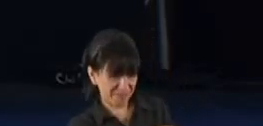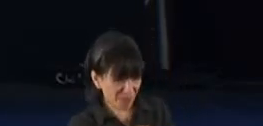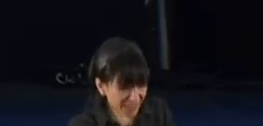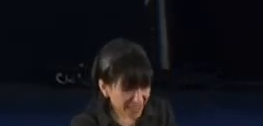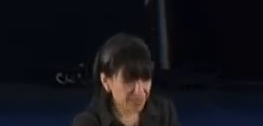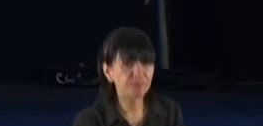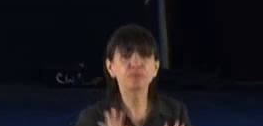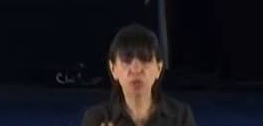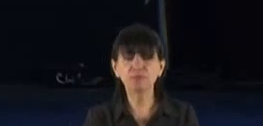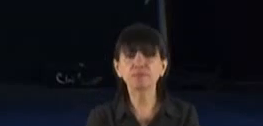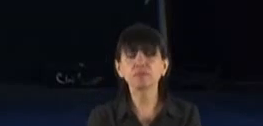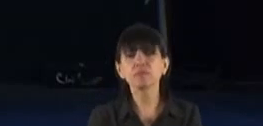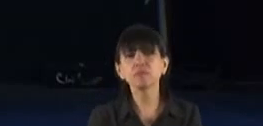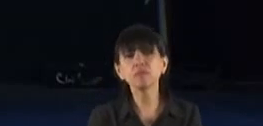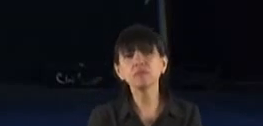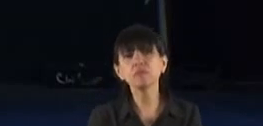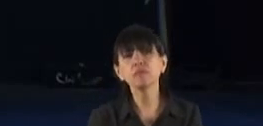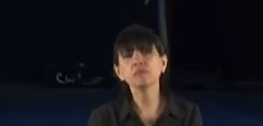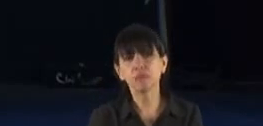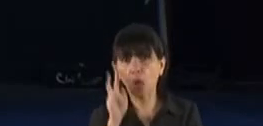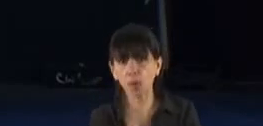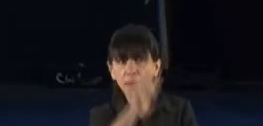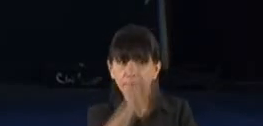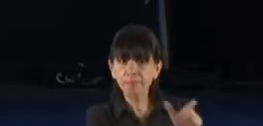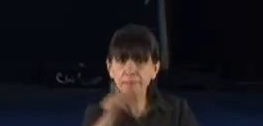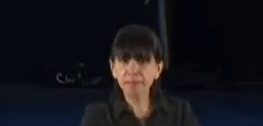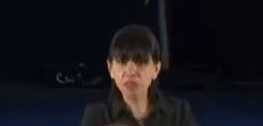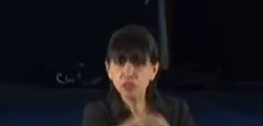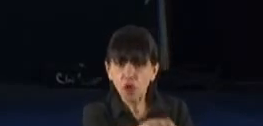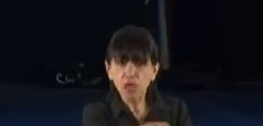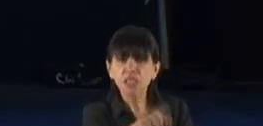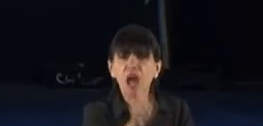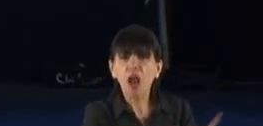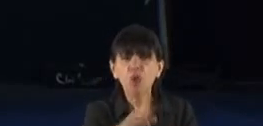Muchos de ellos también eran hasta abandonados por sus familias,